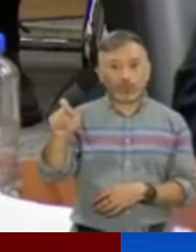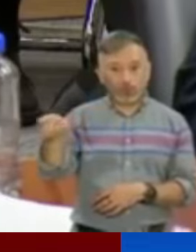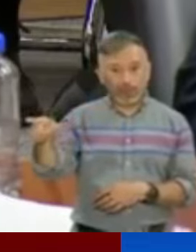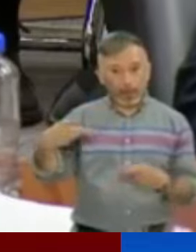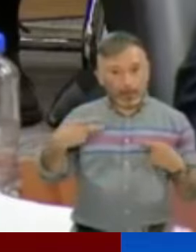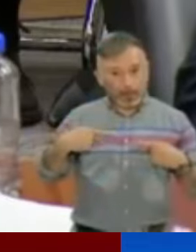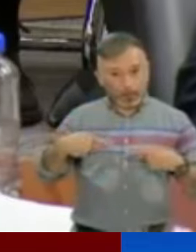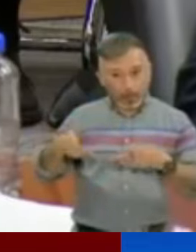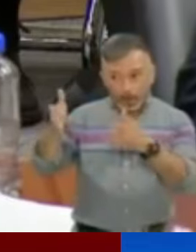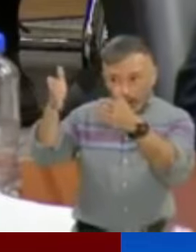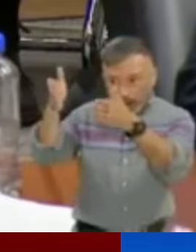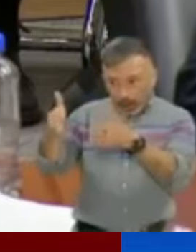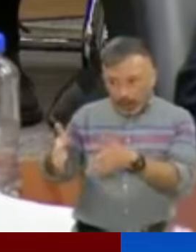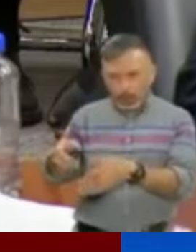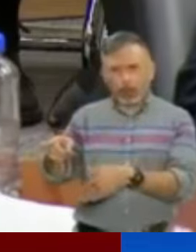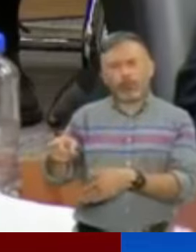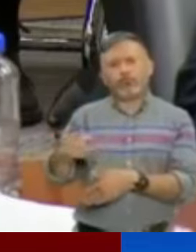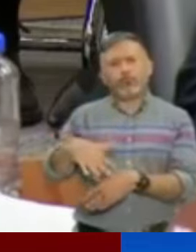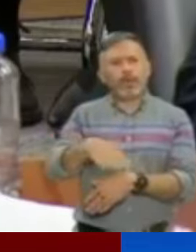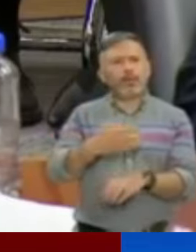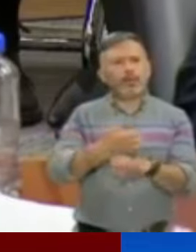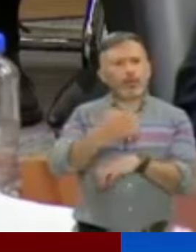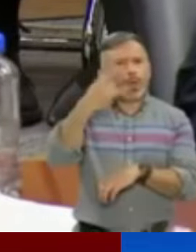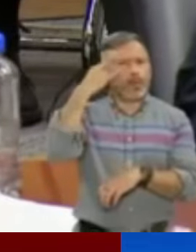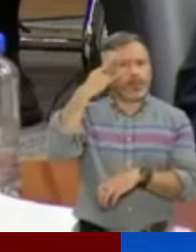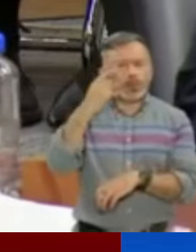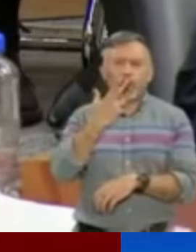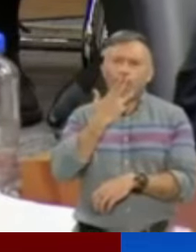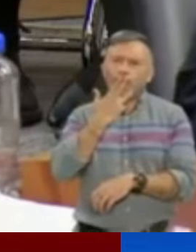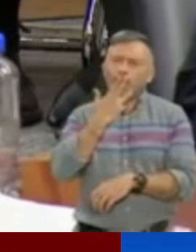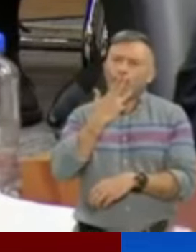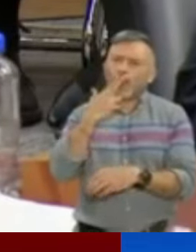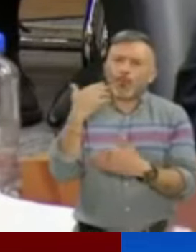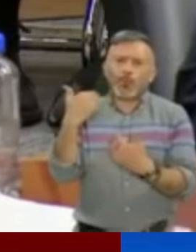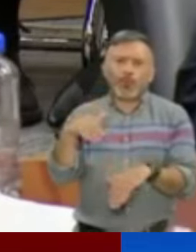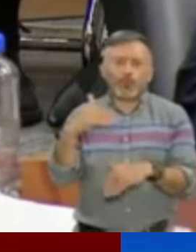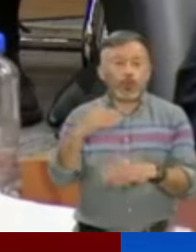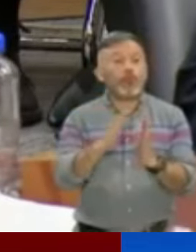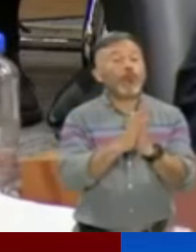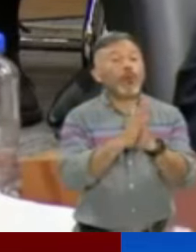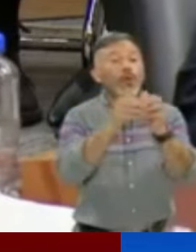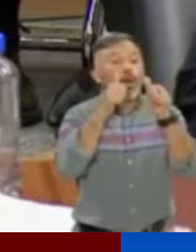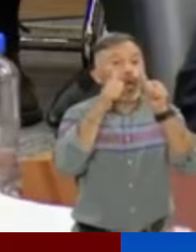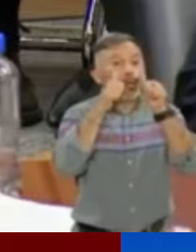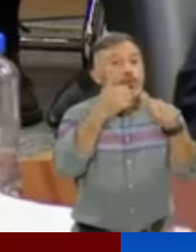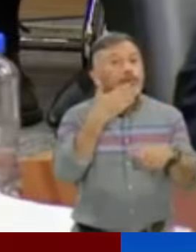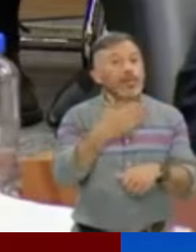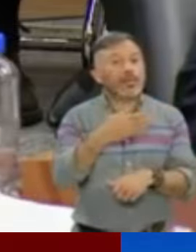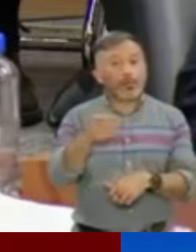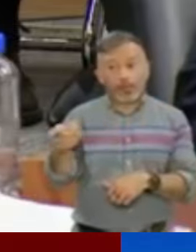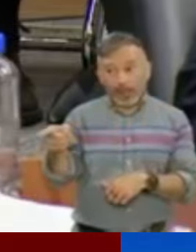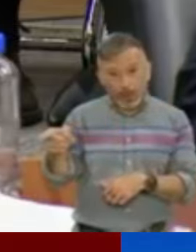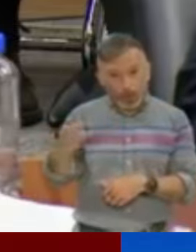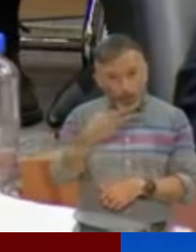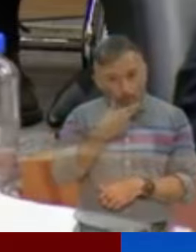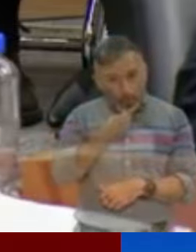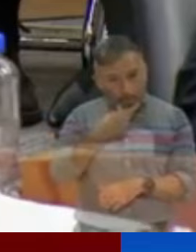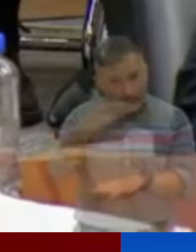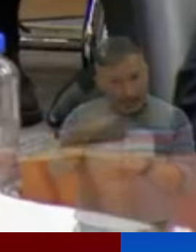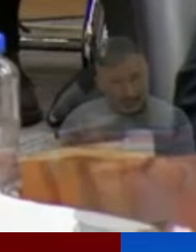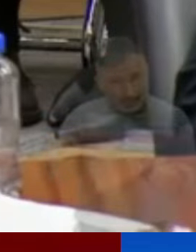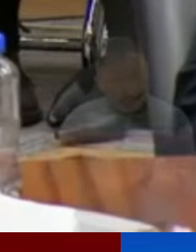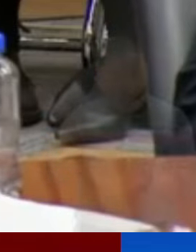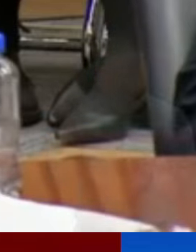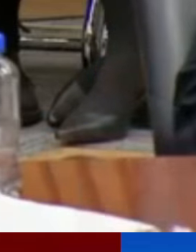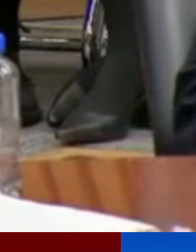tiene un valor para Campeche. Quiero que lo escuchen muy bien. Este señor, desde que era niño, se dedicó